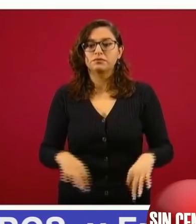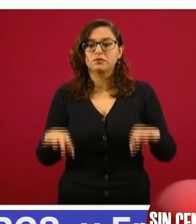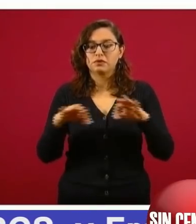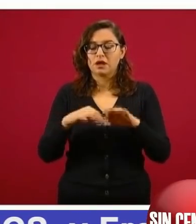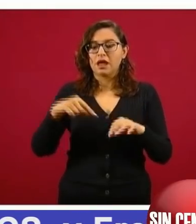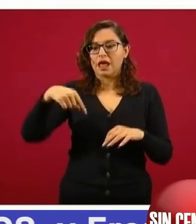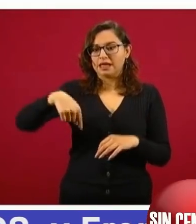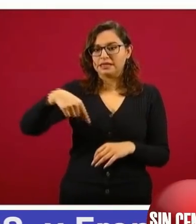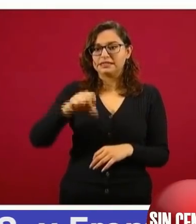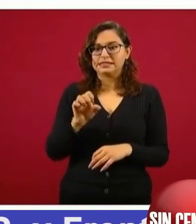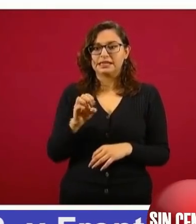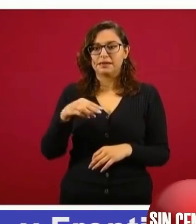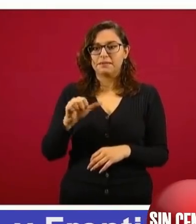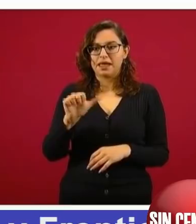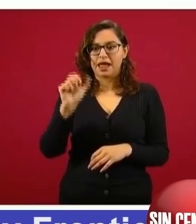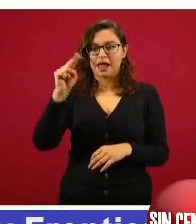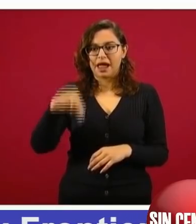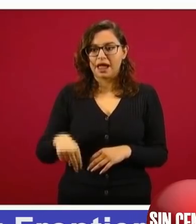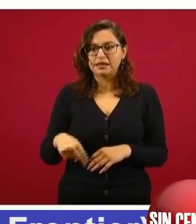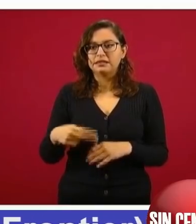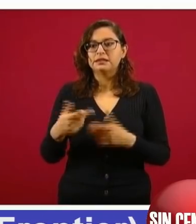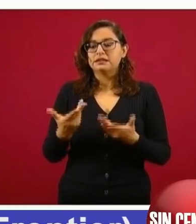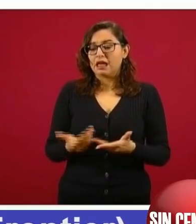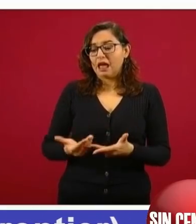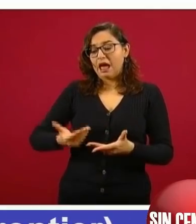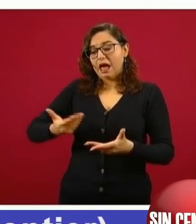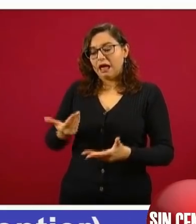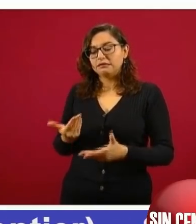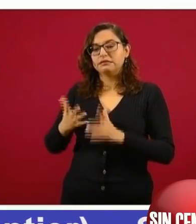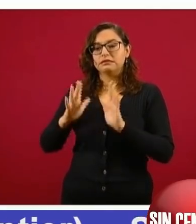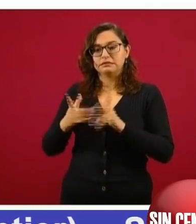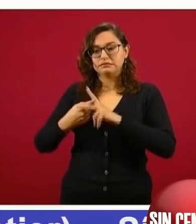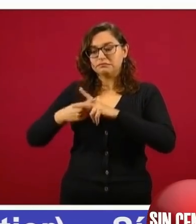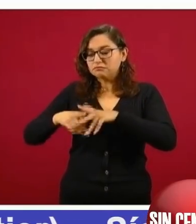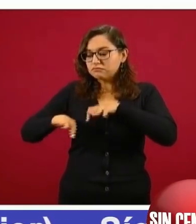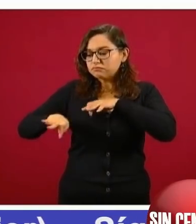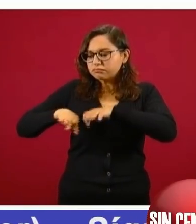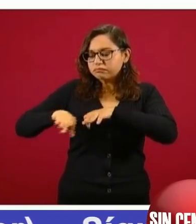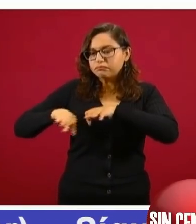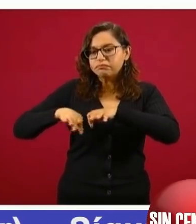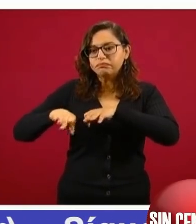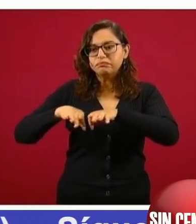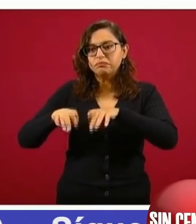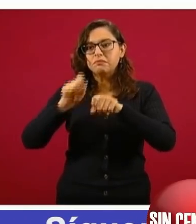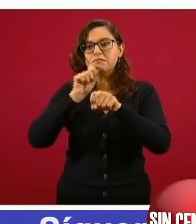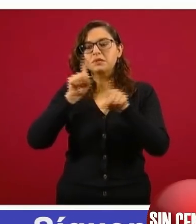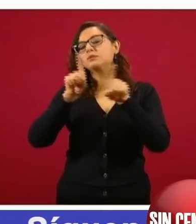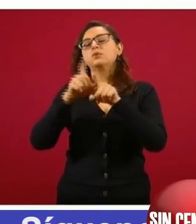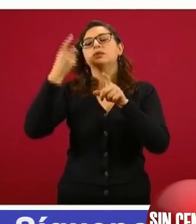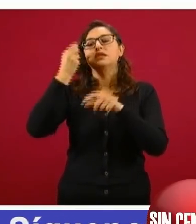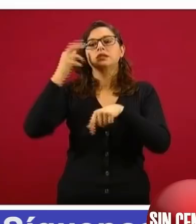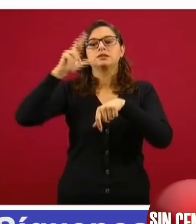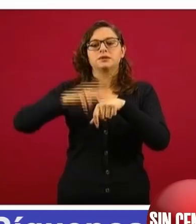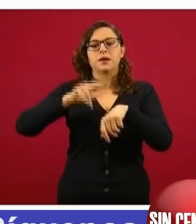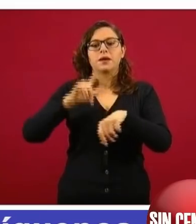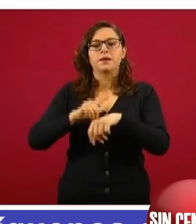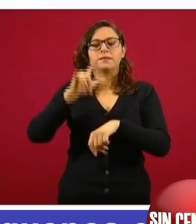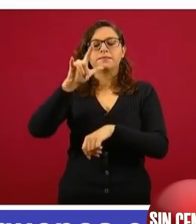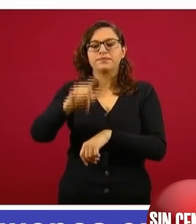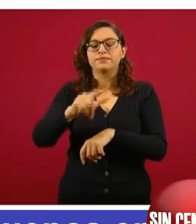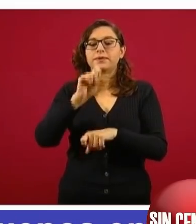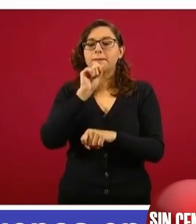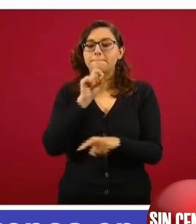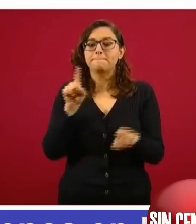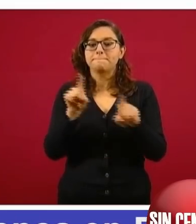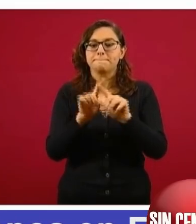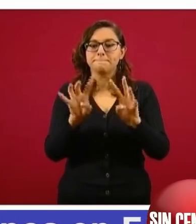del CENEAM que estuvieron trabajando desde mucho tiempo antes, la Dirección General de Aeronáutica Civil, el grupo de